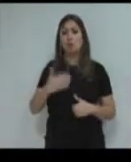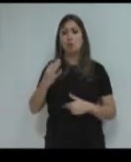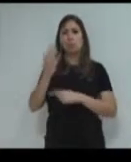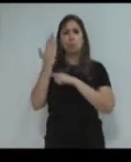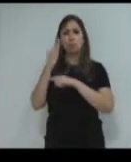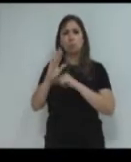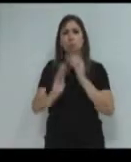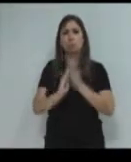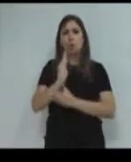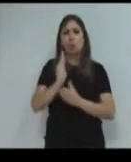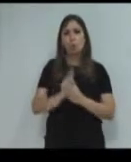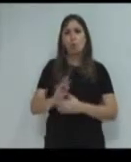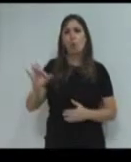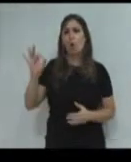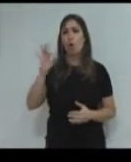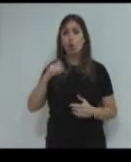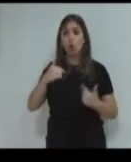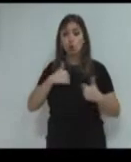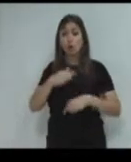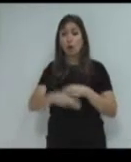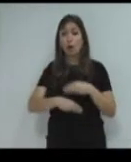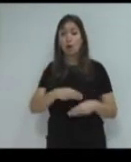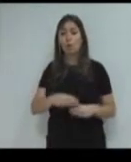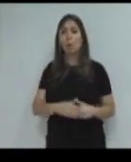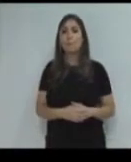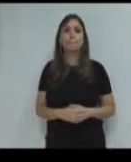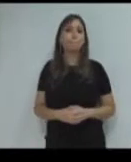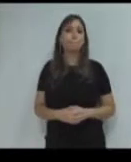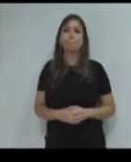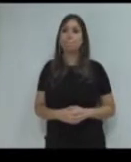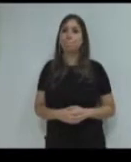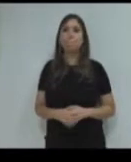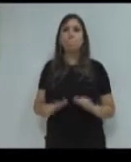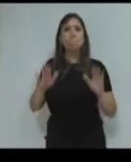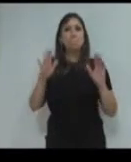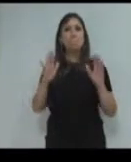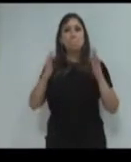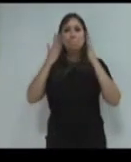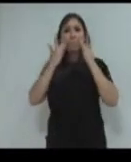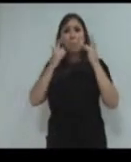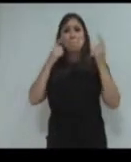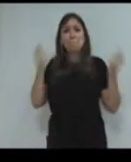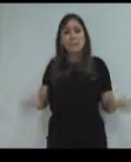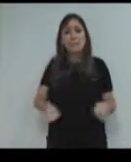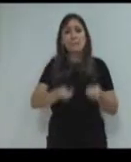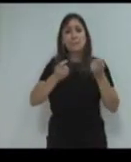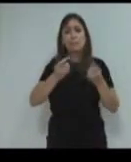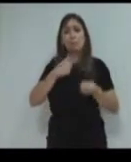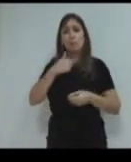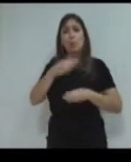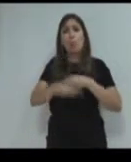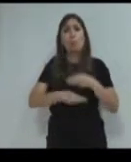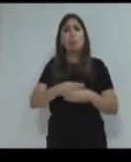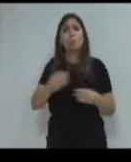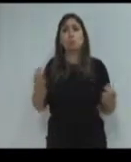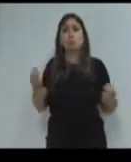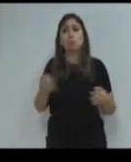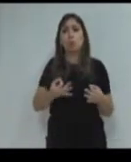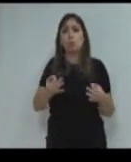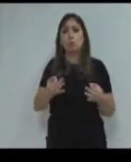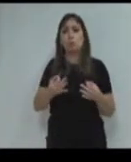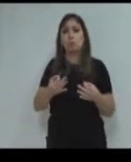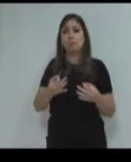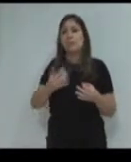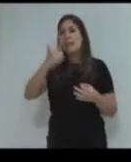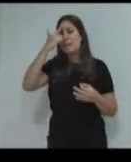producto, por ejemplo, yo pondría, desde un punto de vista además de puro marketing, ¿no? Yo tengo que impactar